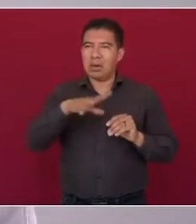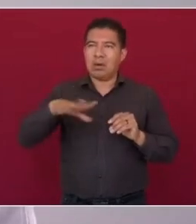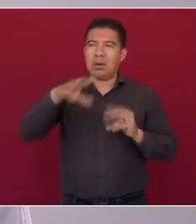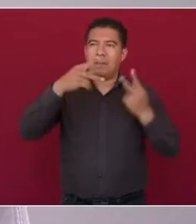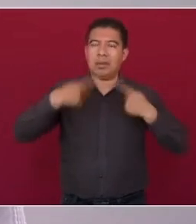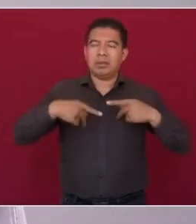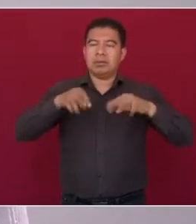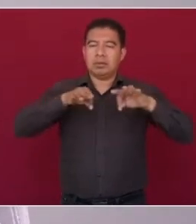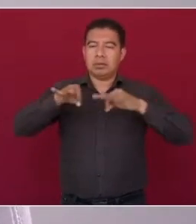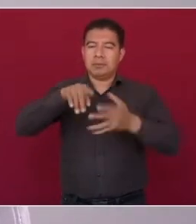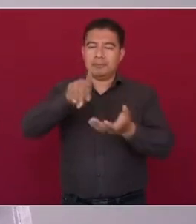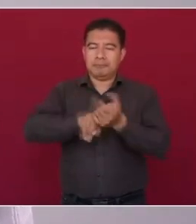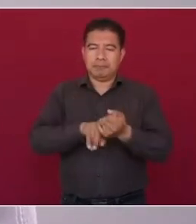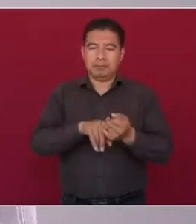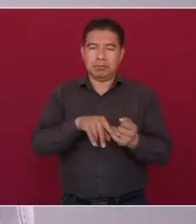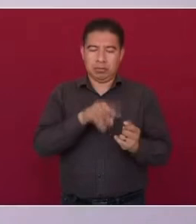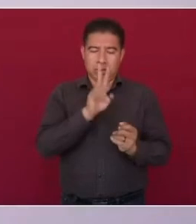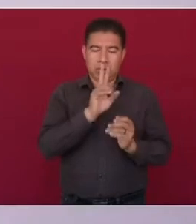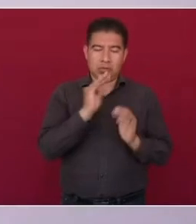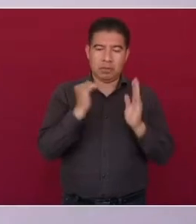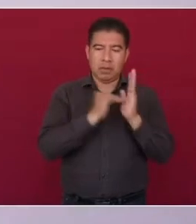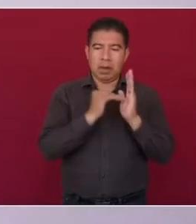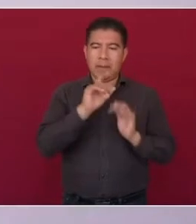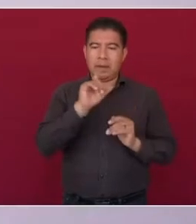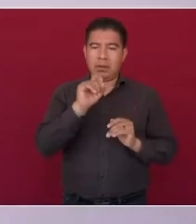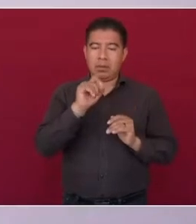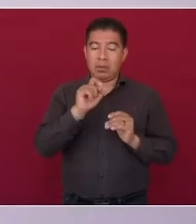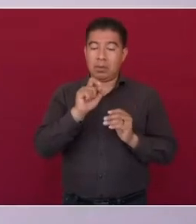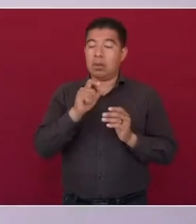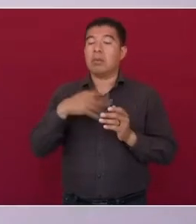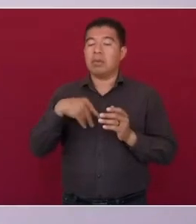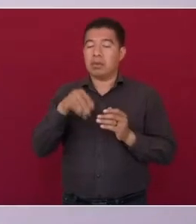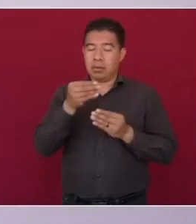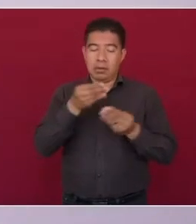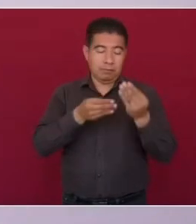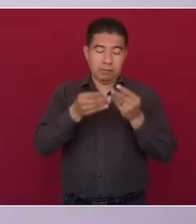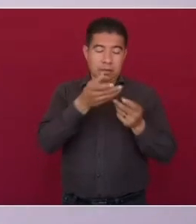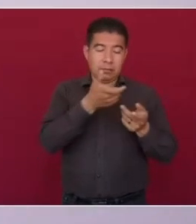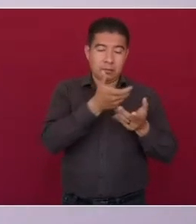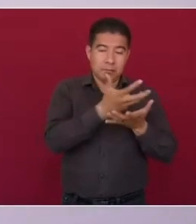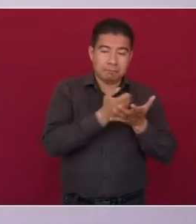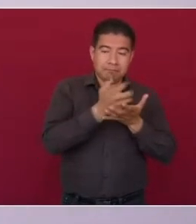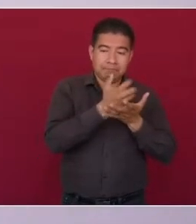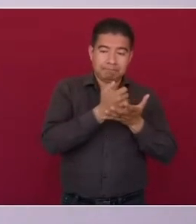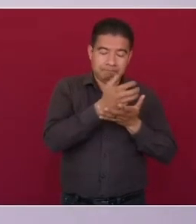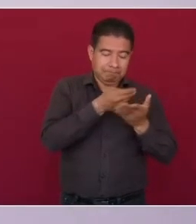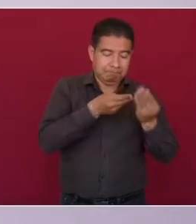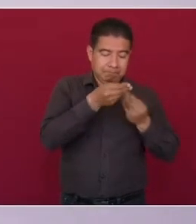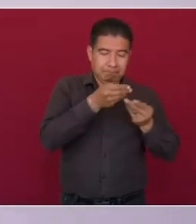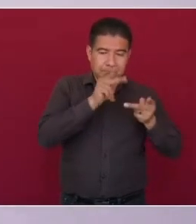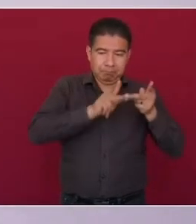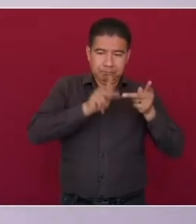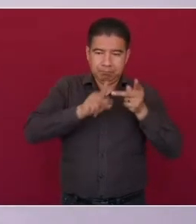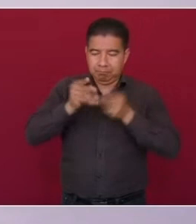en 2021 reparto de utilidades de las empresas